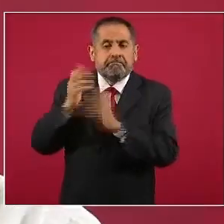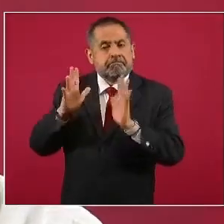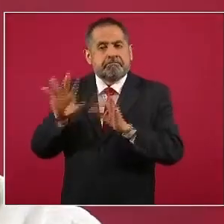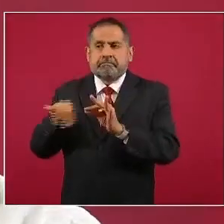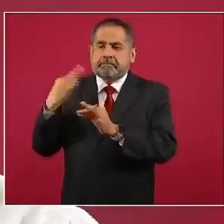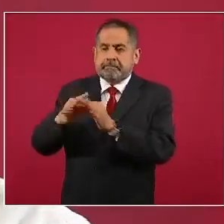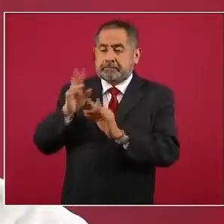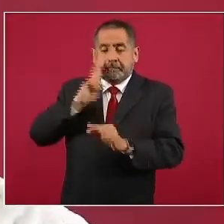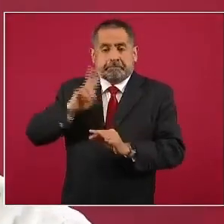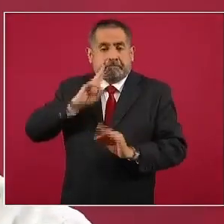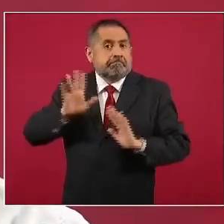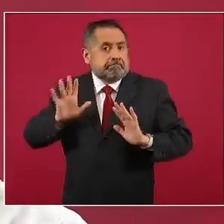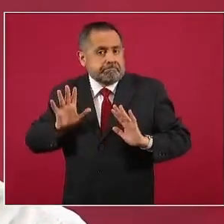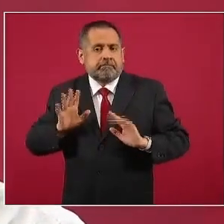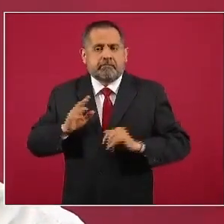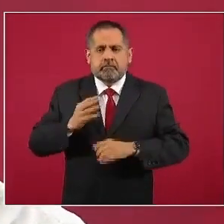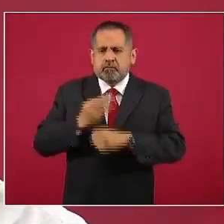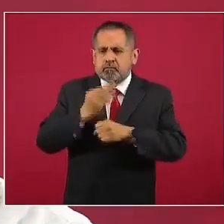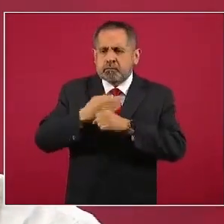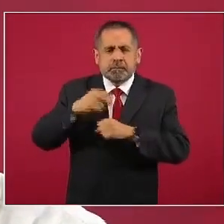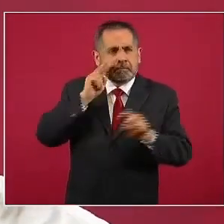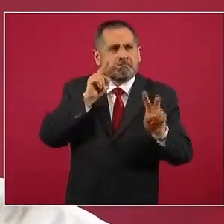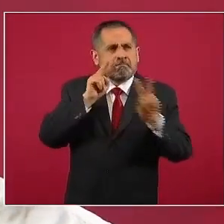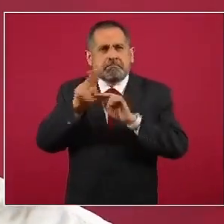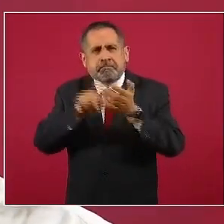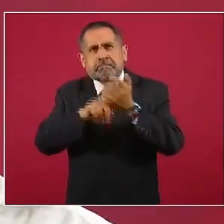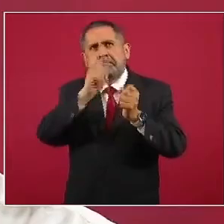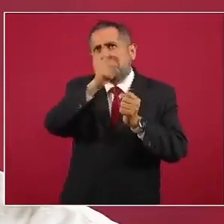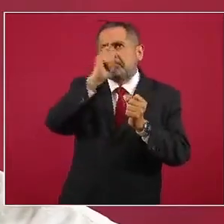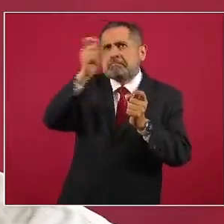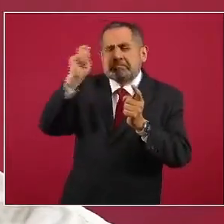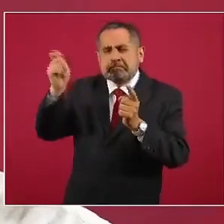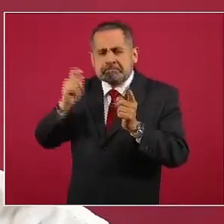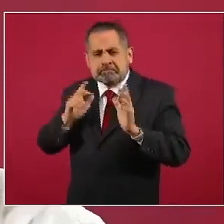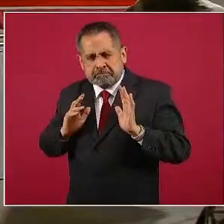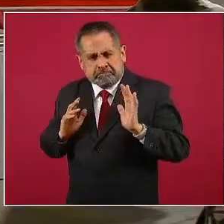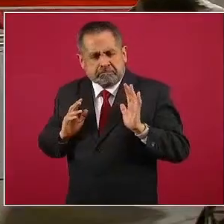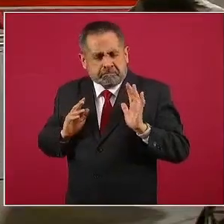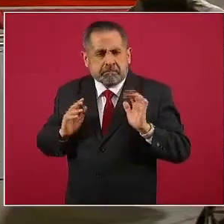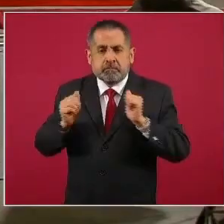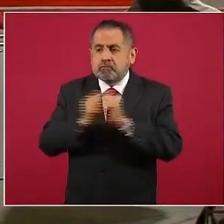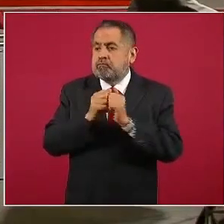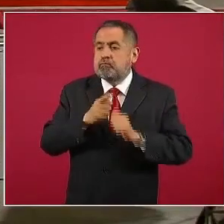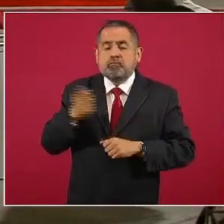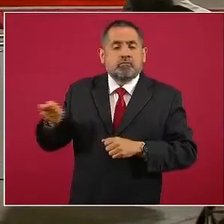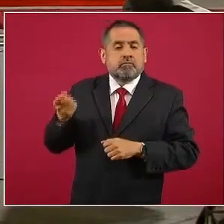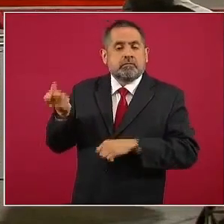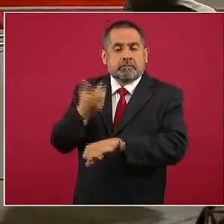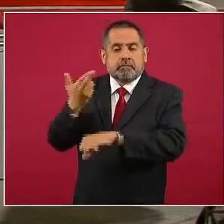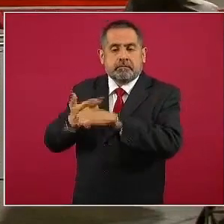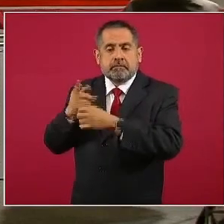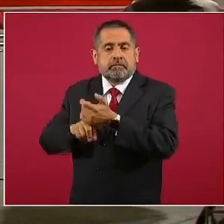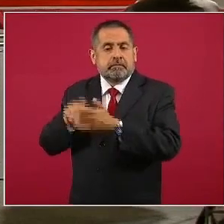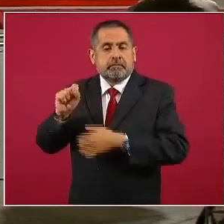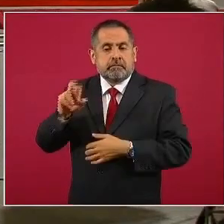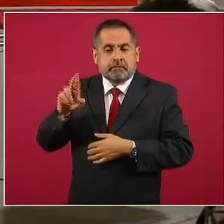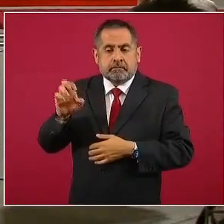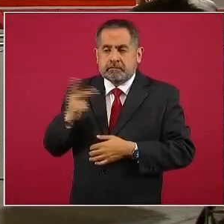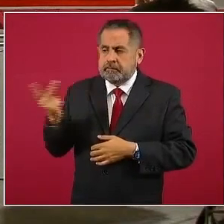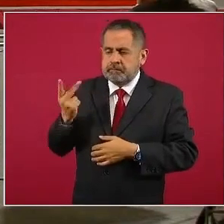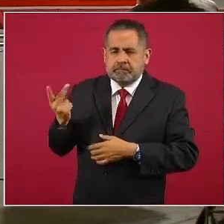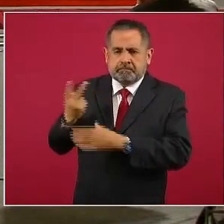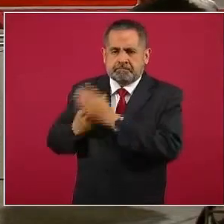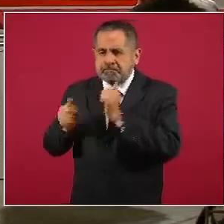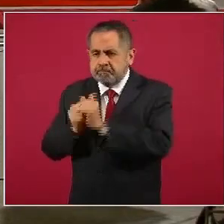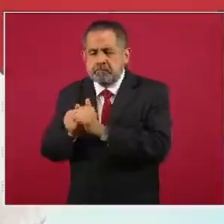ido siguiendo a lo largo del proceso. En su momento, con la colaboración de la Secretaría de Relaciones Exteriores, a quien siempre